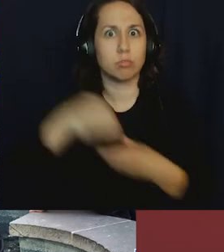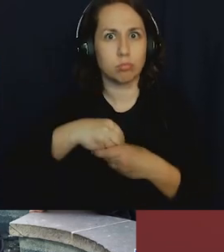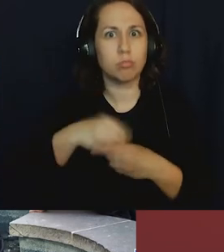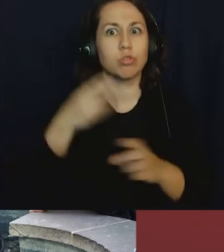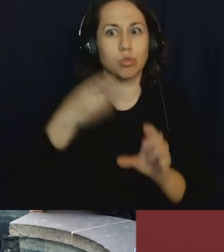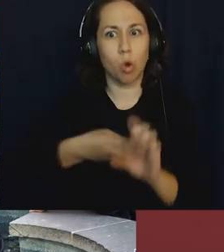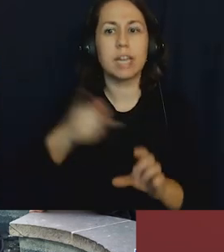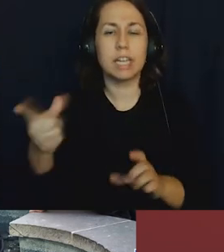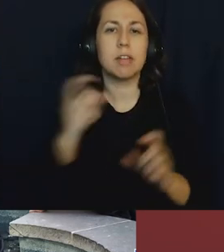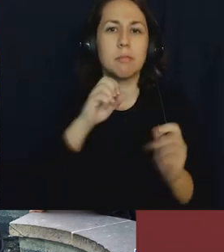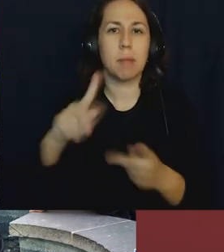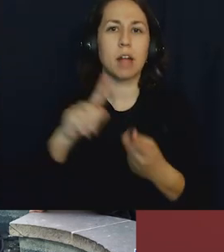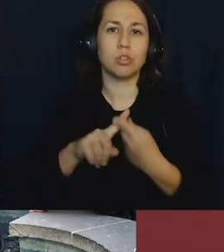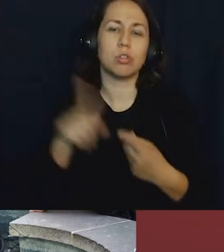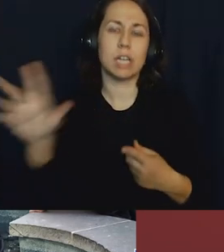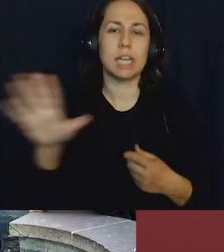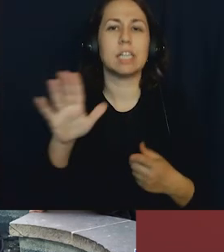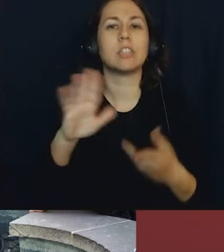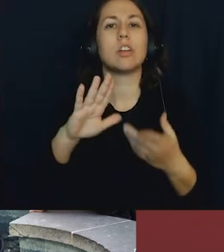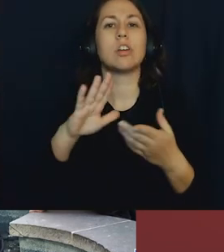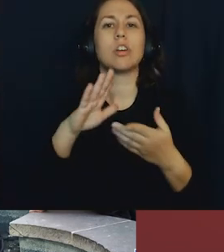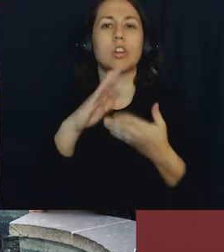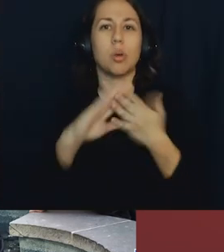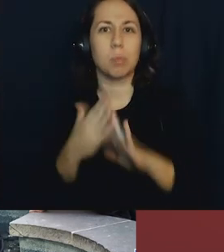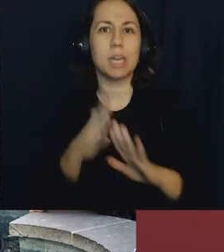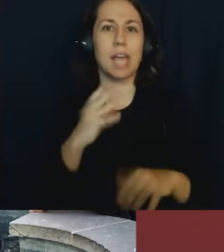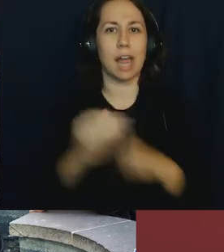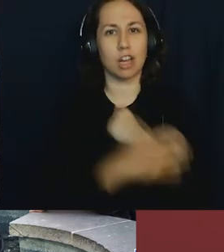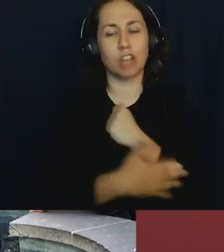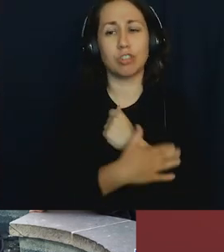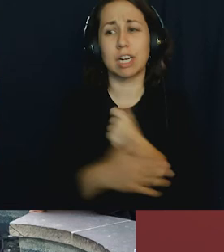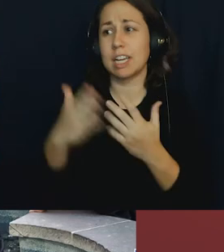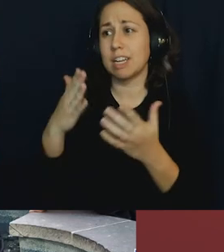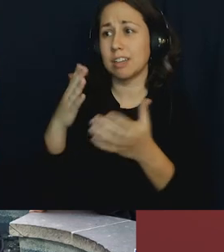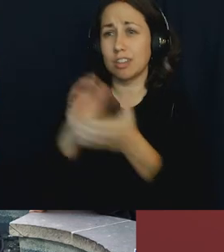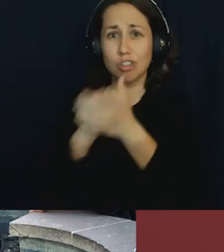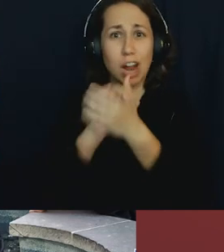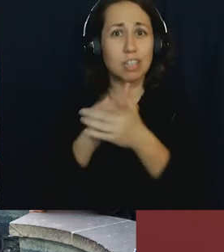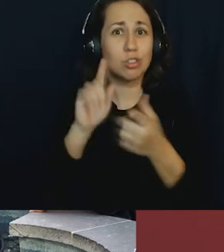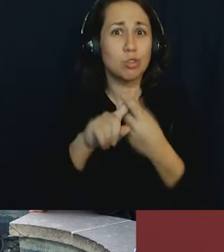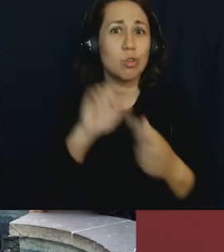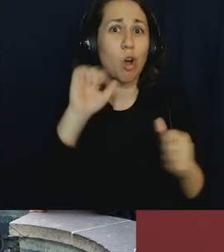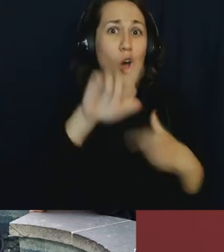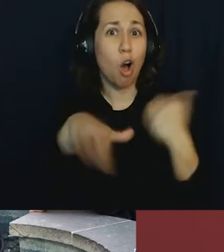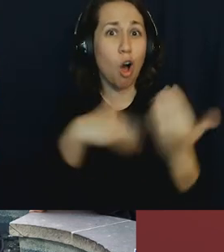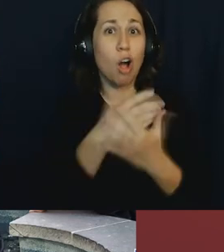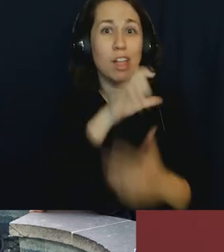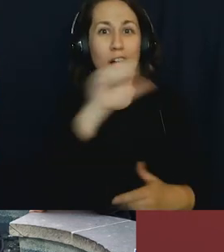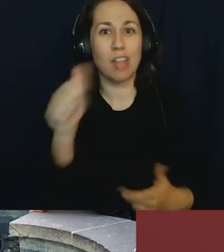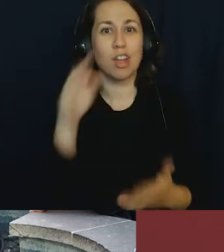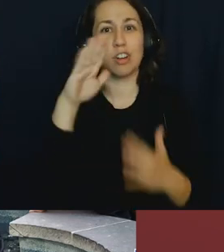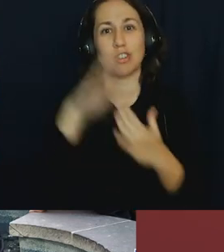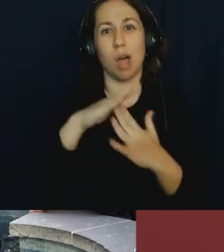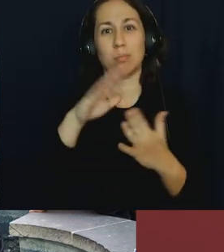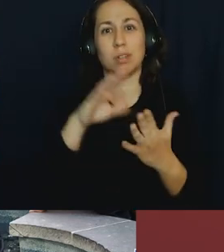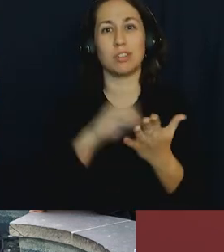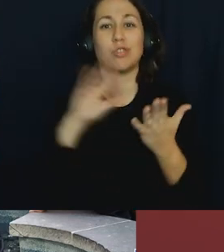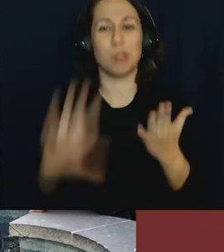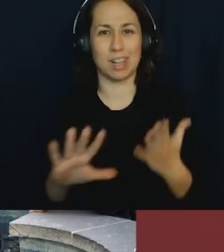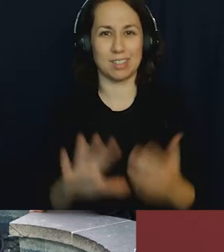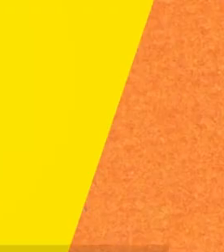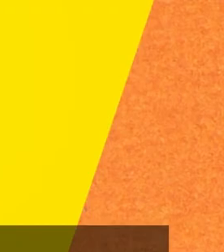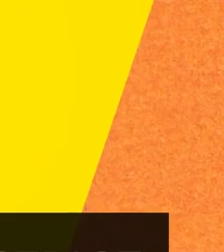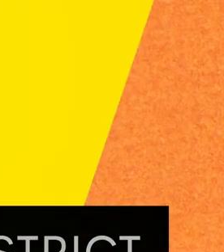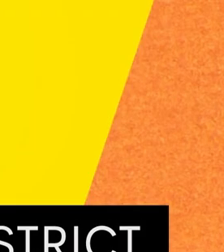para redituar a su comunidad y su país. Gracias al Distrito de Santa Ana y felicidades a todos los demás